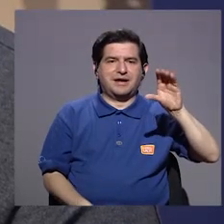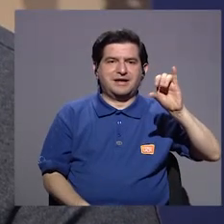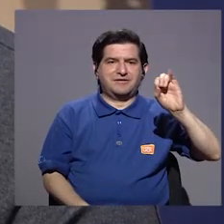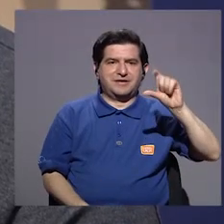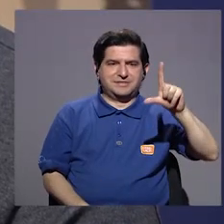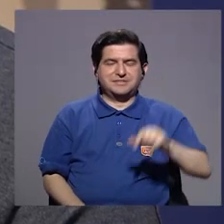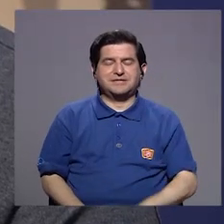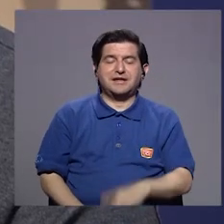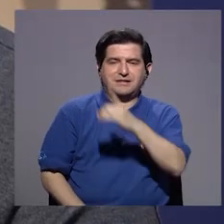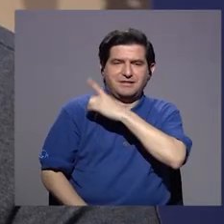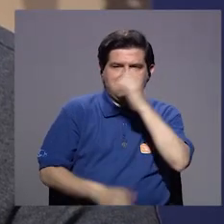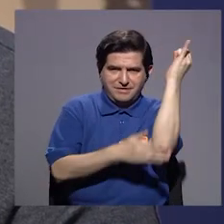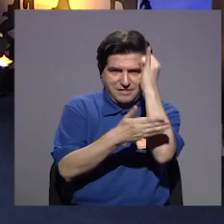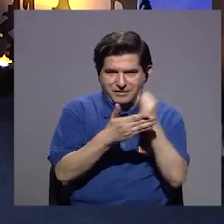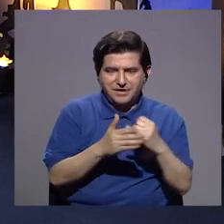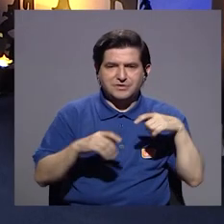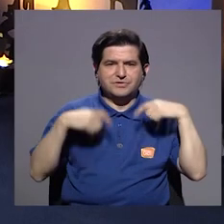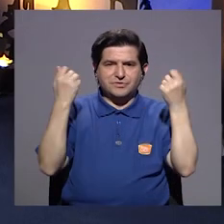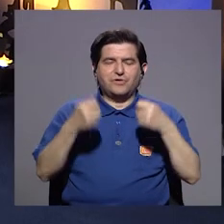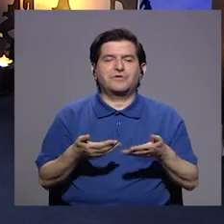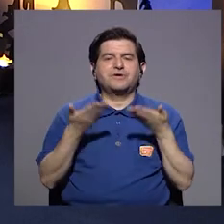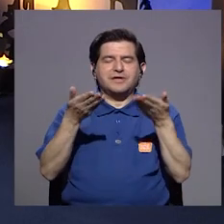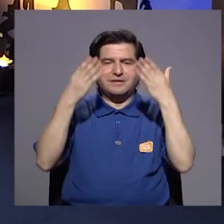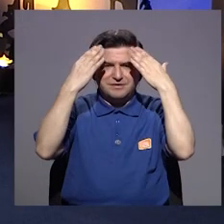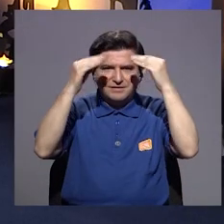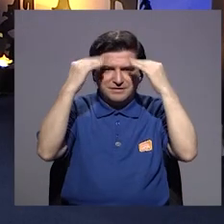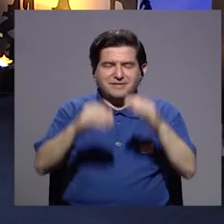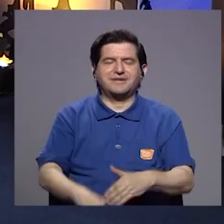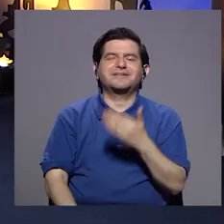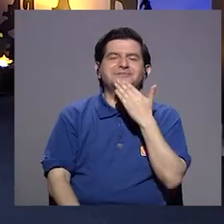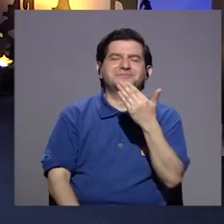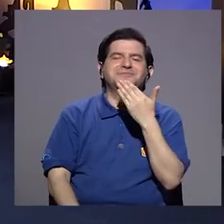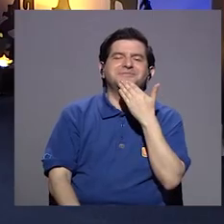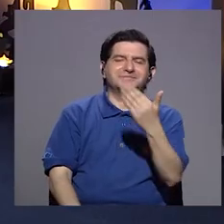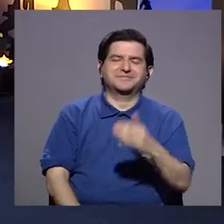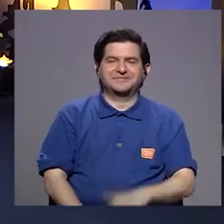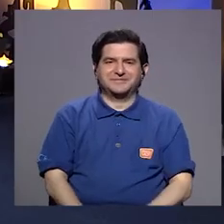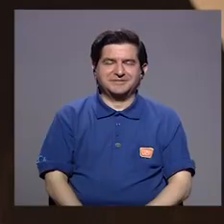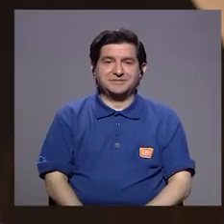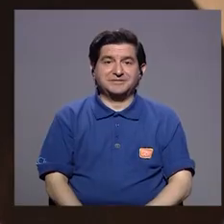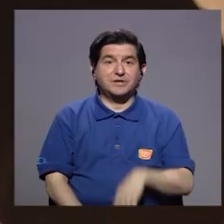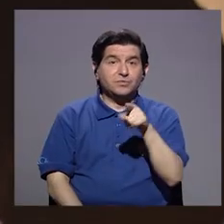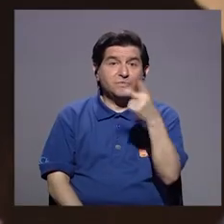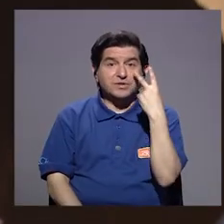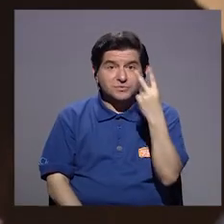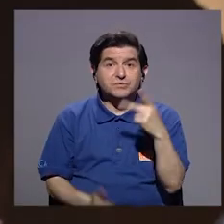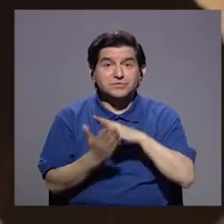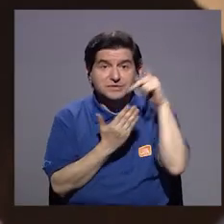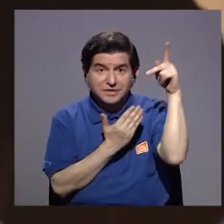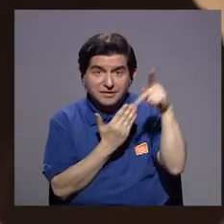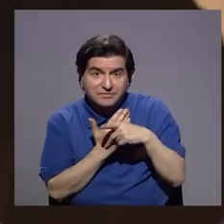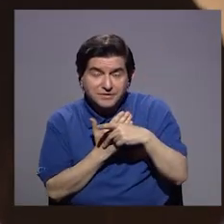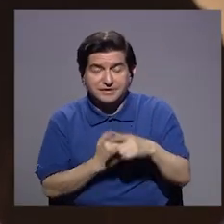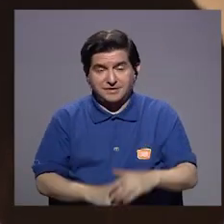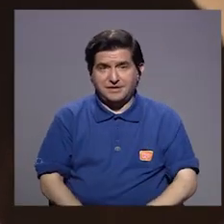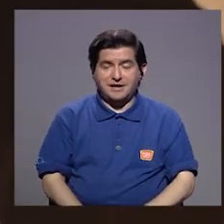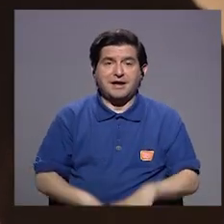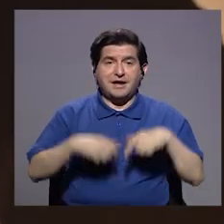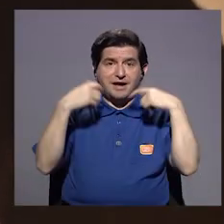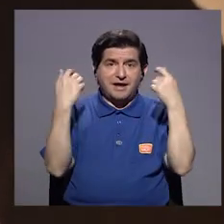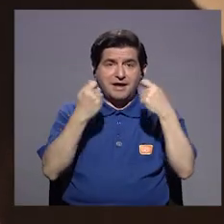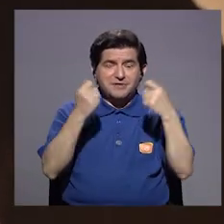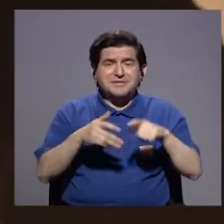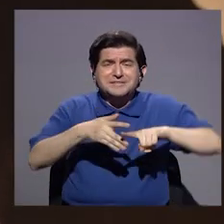director artístico, por acompañarnos y por darnos toda esta información. Muchísimas gracias. Y cuando usted vea este programa,